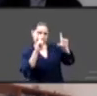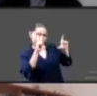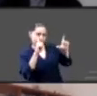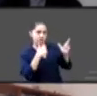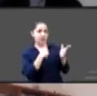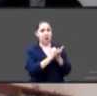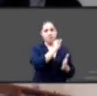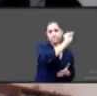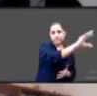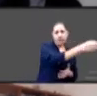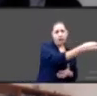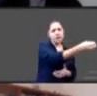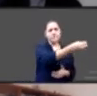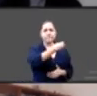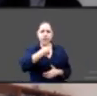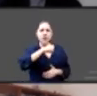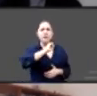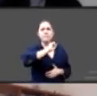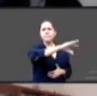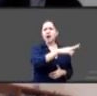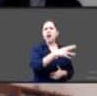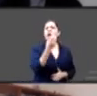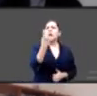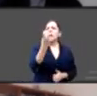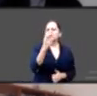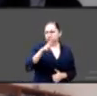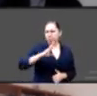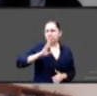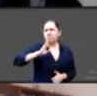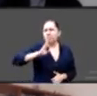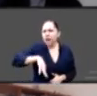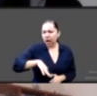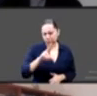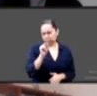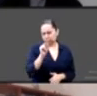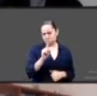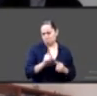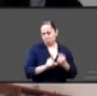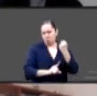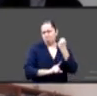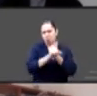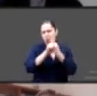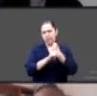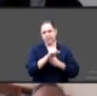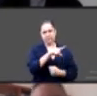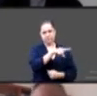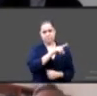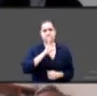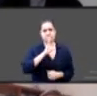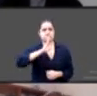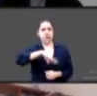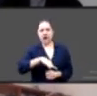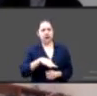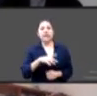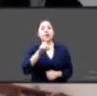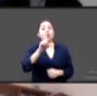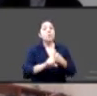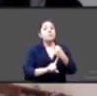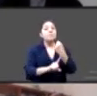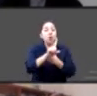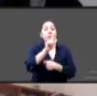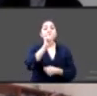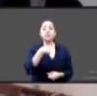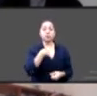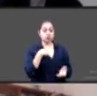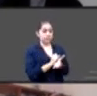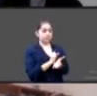de ese círculo de confianza o esa relación de confianza cuando yo envío una fotografía. ¿Qué pasa cuando yo envío una fotografía de contenido sexual a una